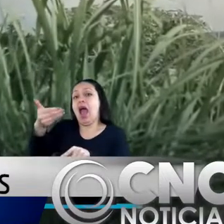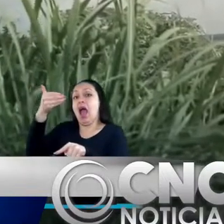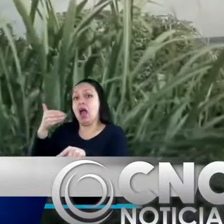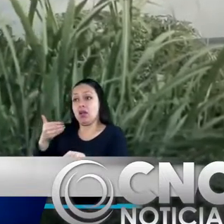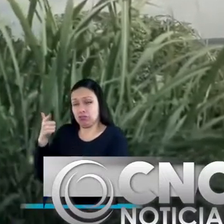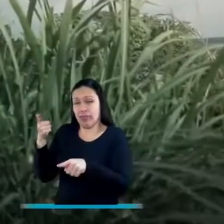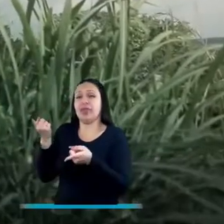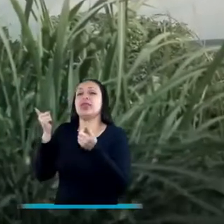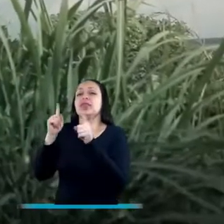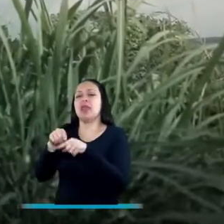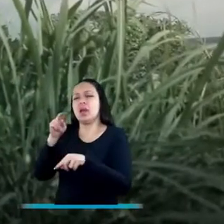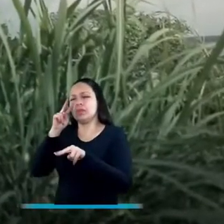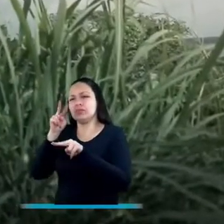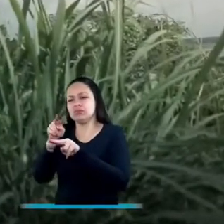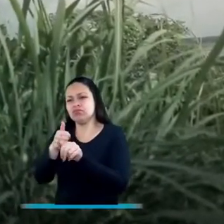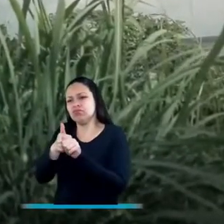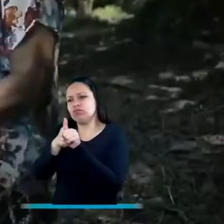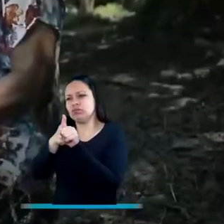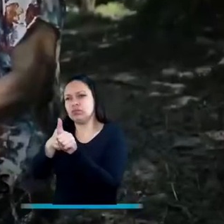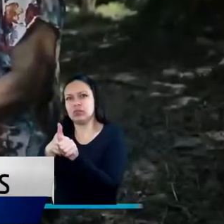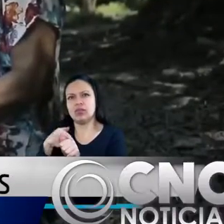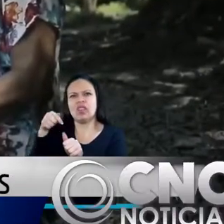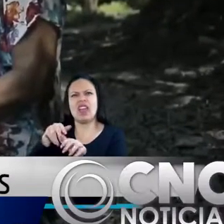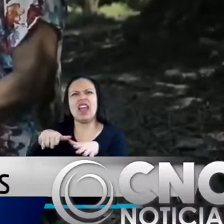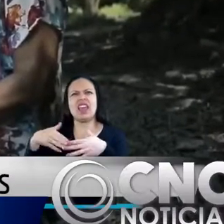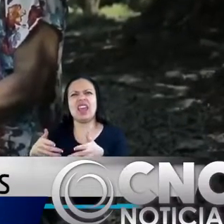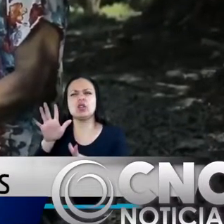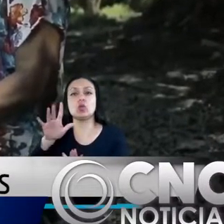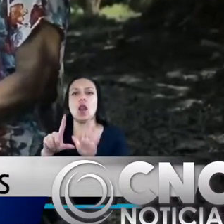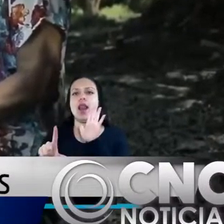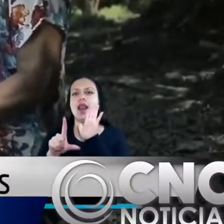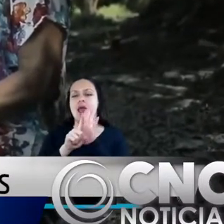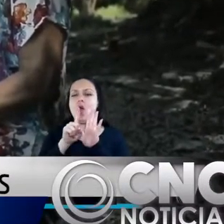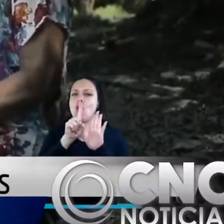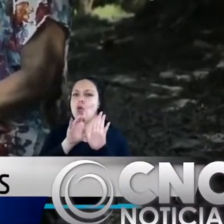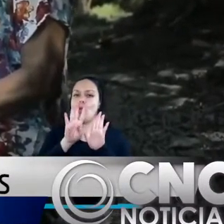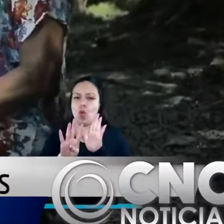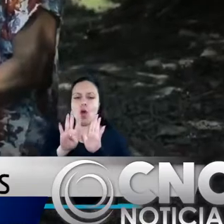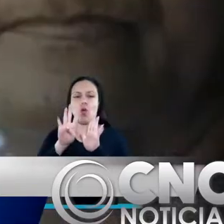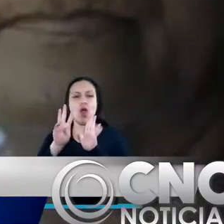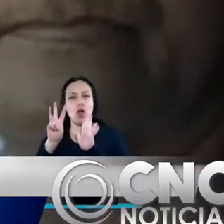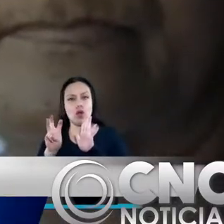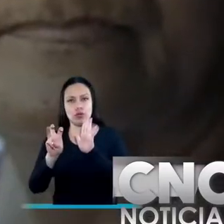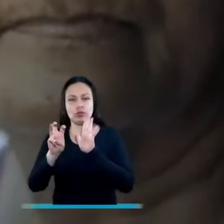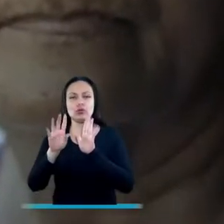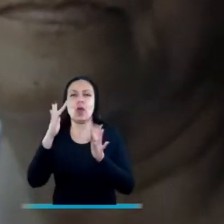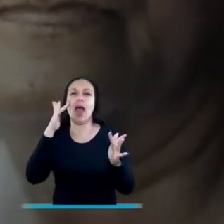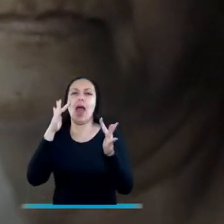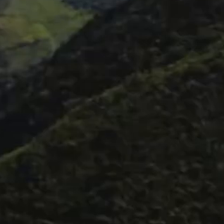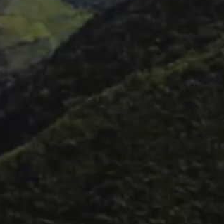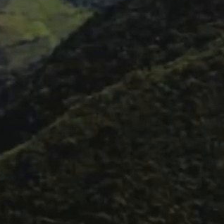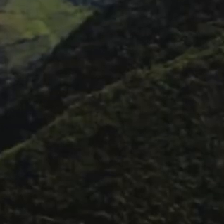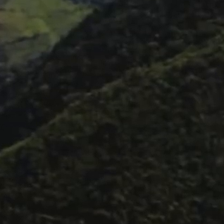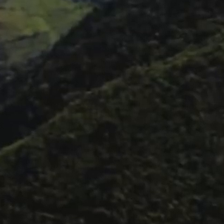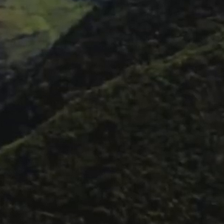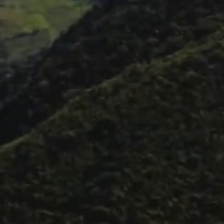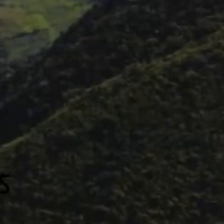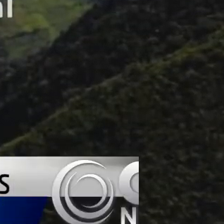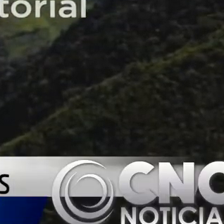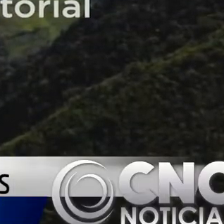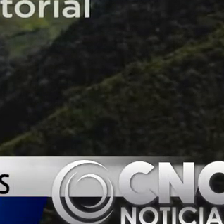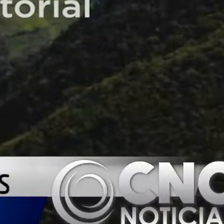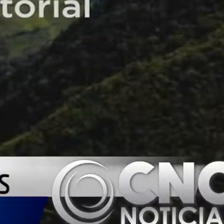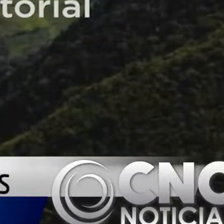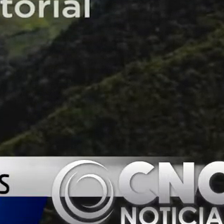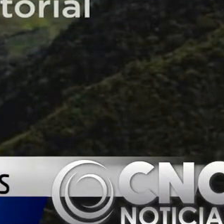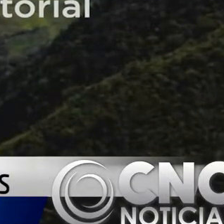24 actuaciones disciplinarias por presuntas irregularidades en la aprobación y ejecución de los proyectos con recursos del